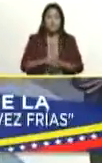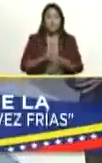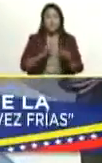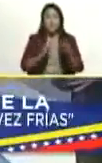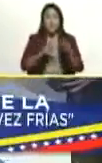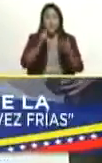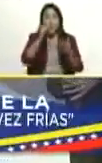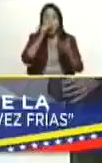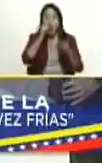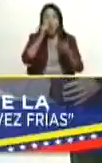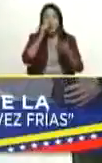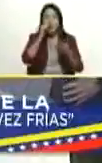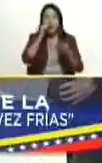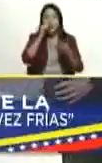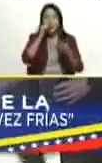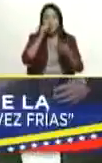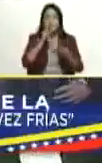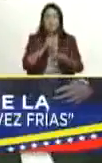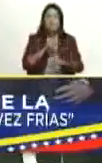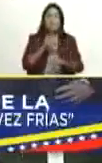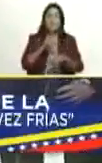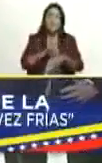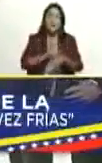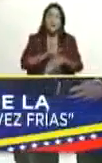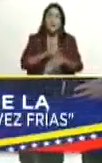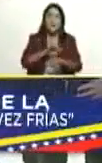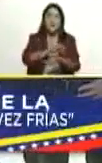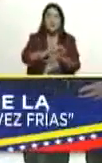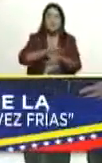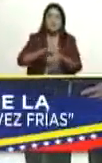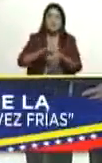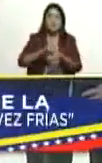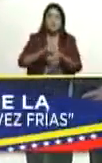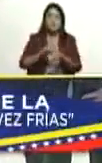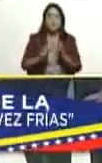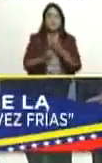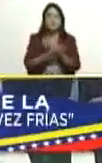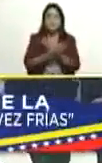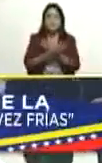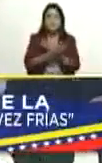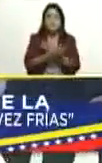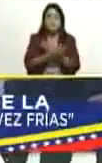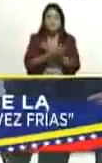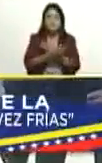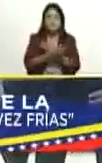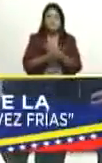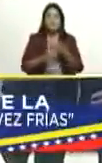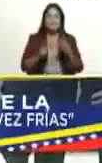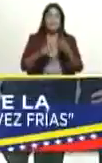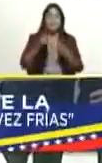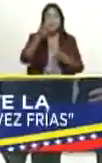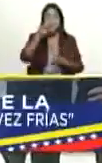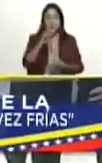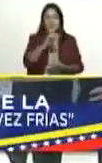César Junier García Díaz, médico especialista en cirugía ortopédica y traumatología de la República